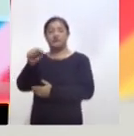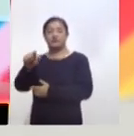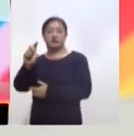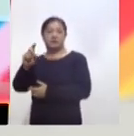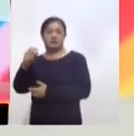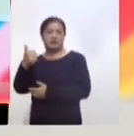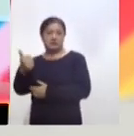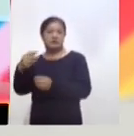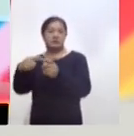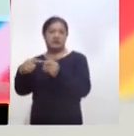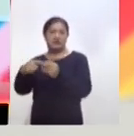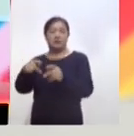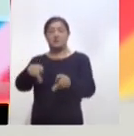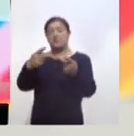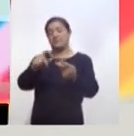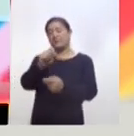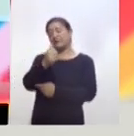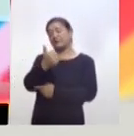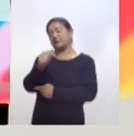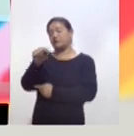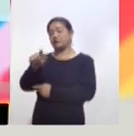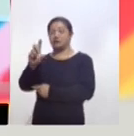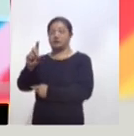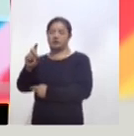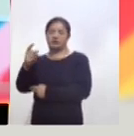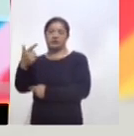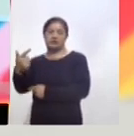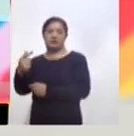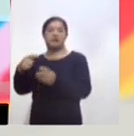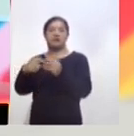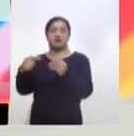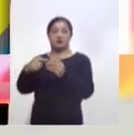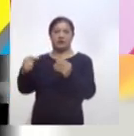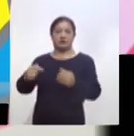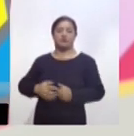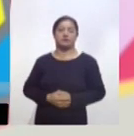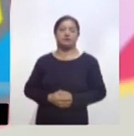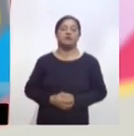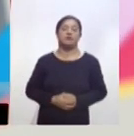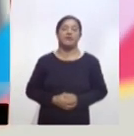se vende en 26 pesos con 37 centavos.